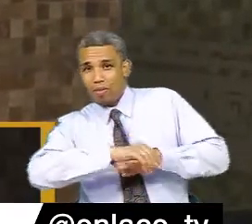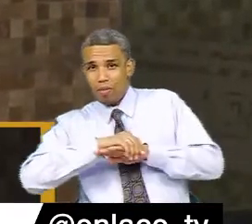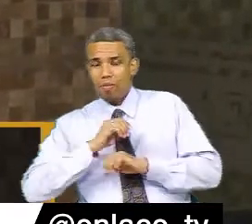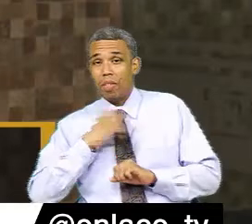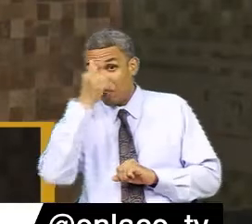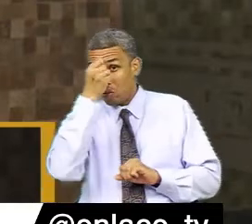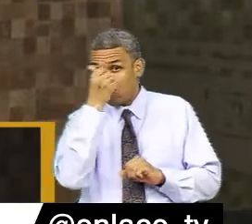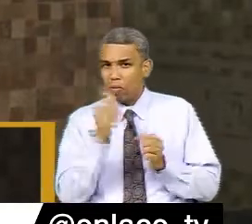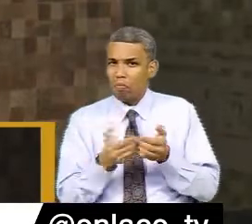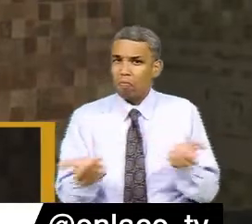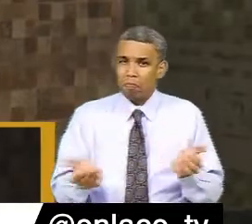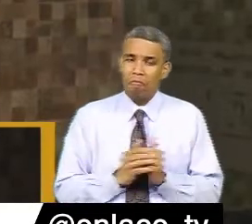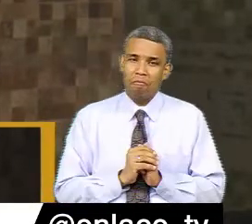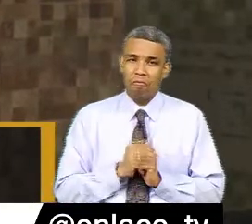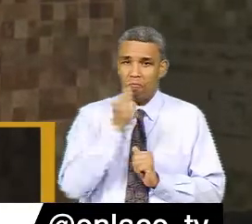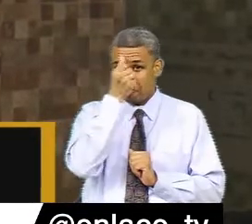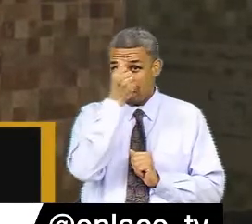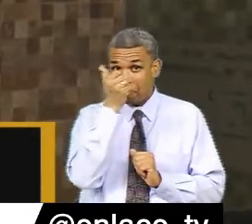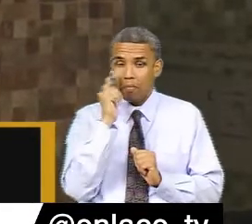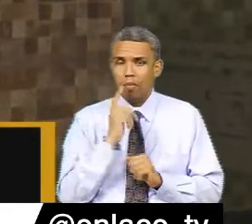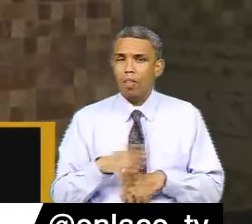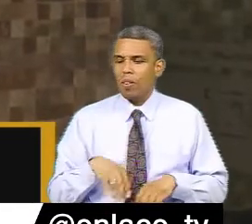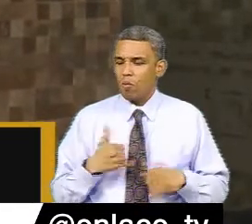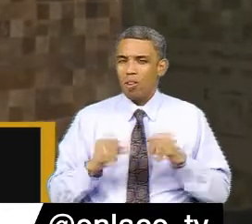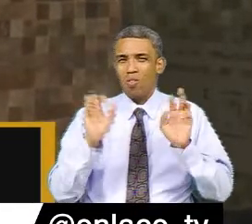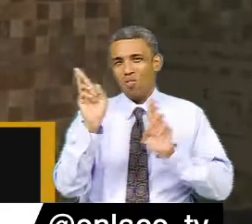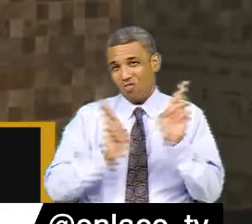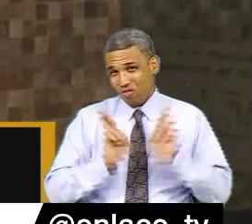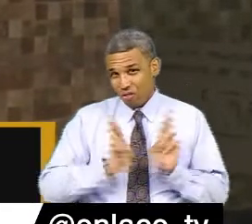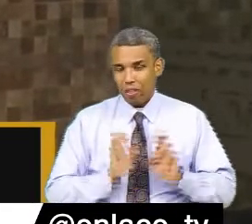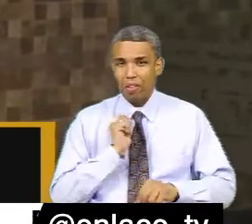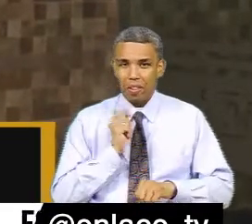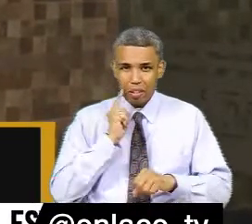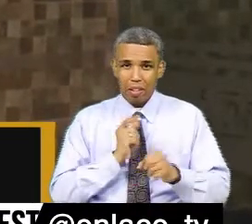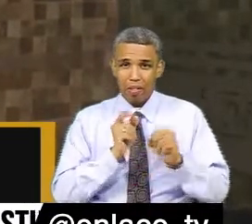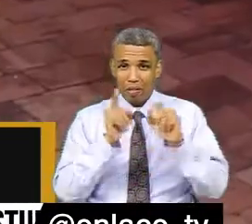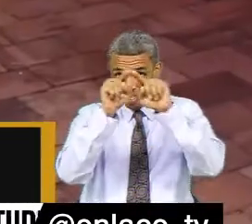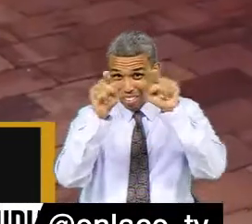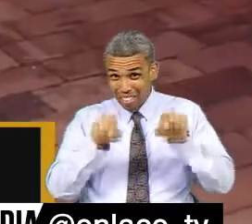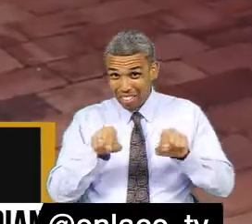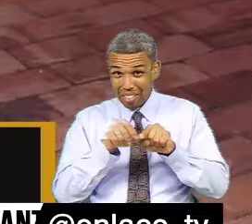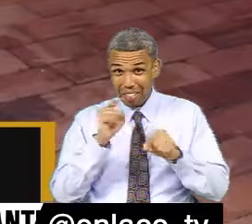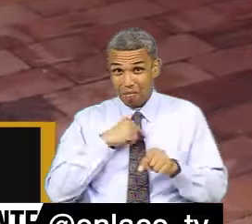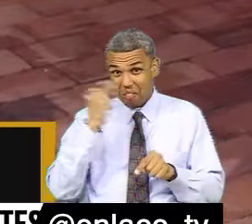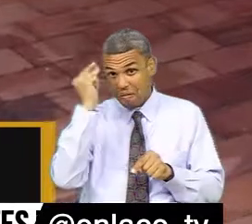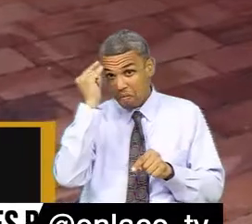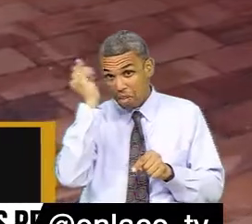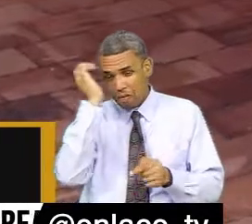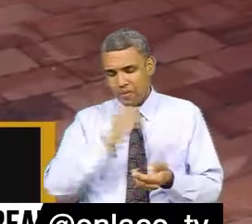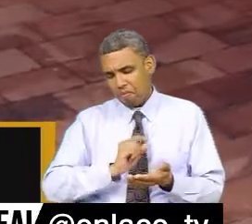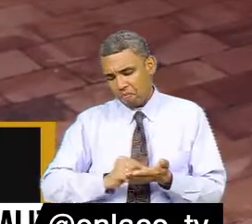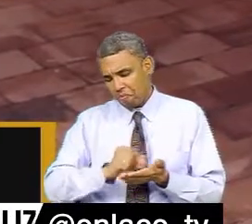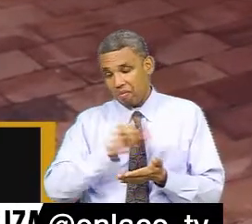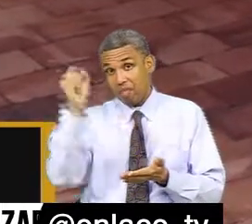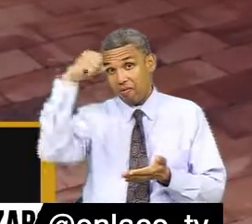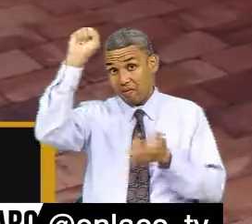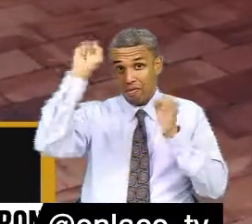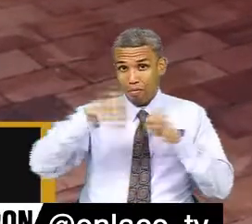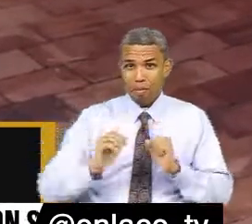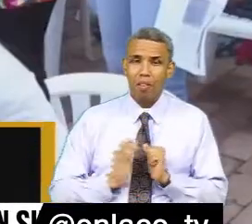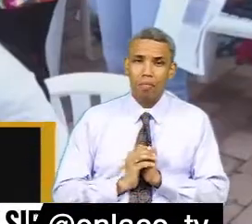domingo vamos a concluir con el Bingo Bazar. A partir de las 9 de la mañana tendremos el festival gastronómico. Directivos de este reconocido